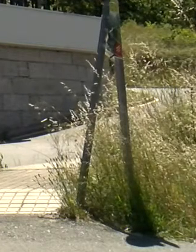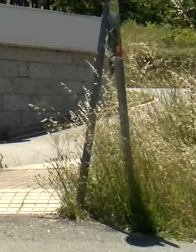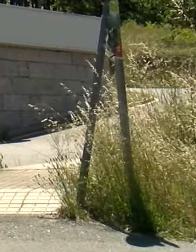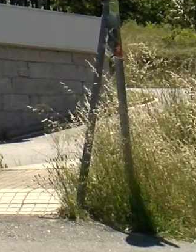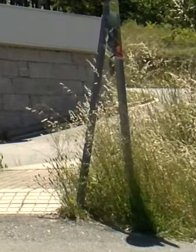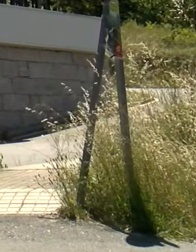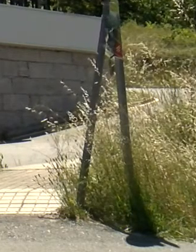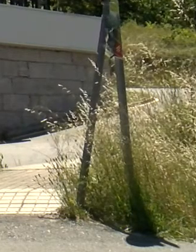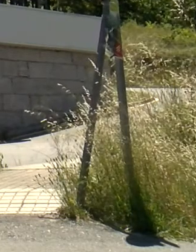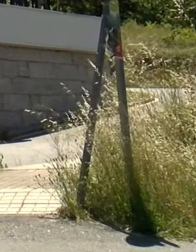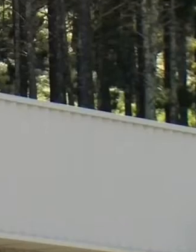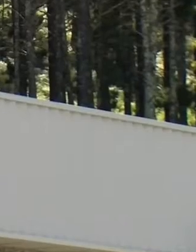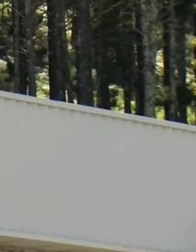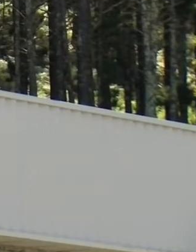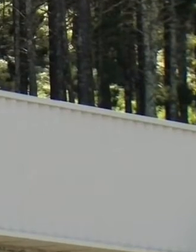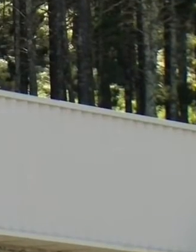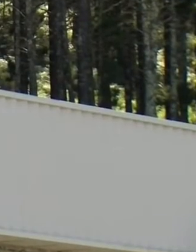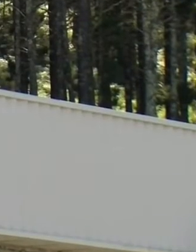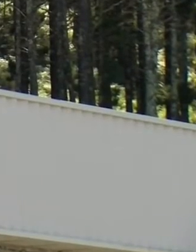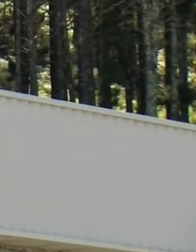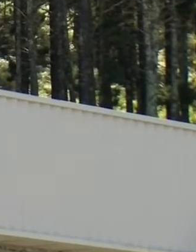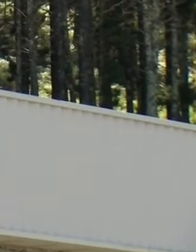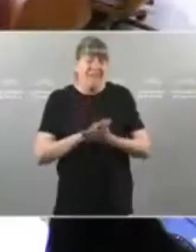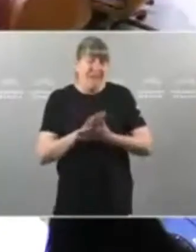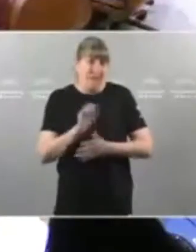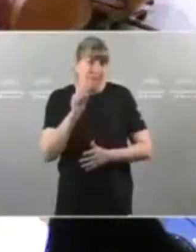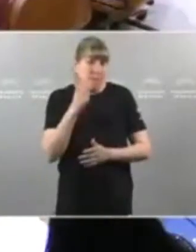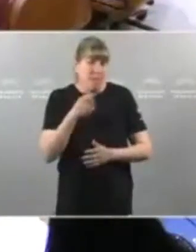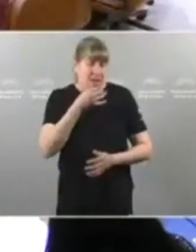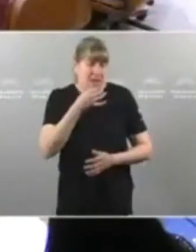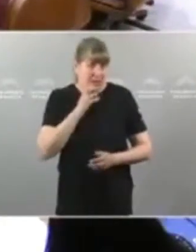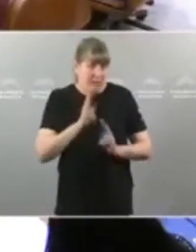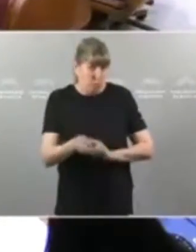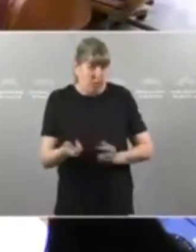sindical independiente de funcionarios eos sindicato de enfermerías